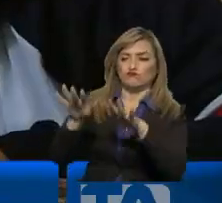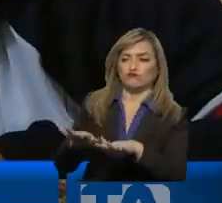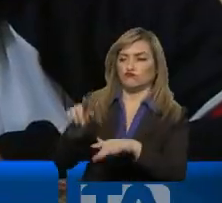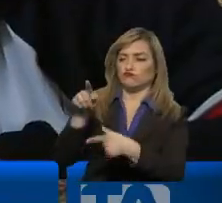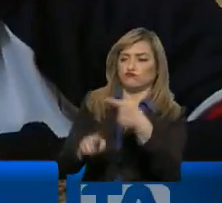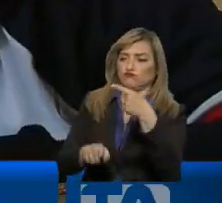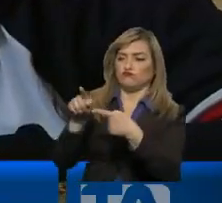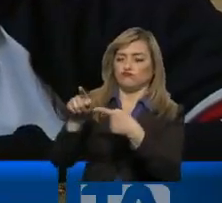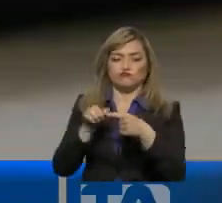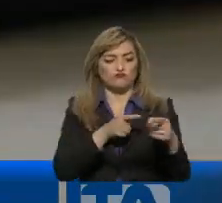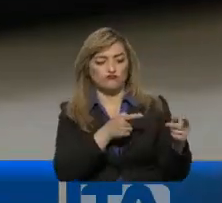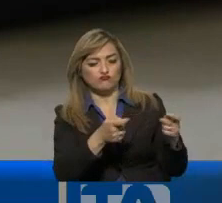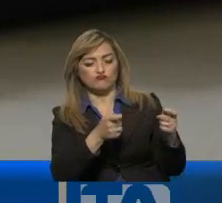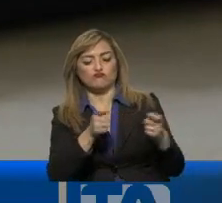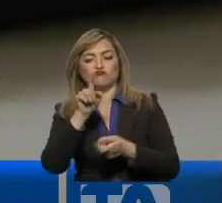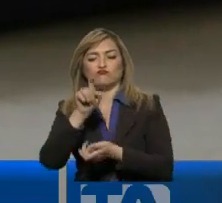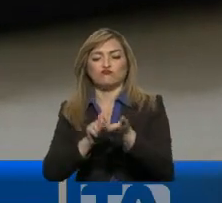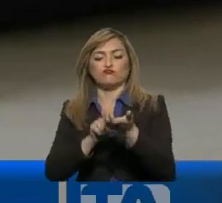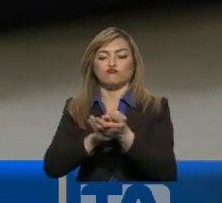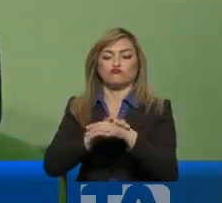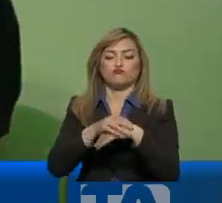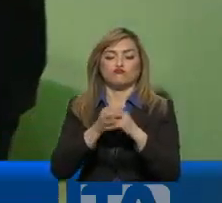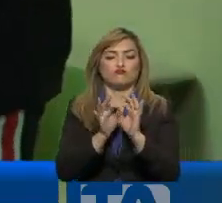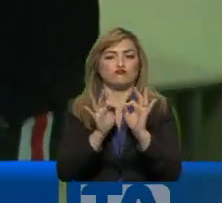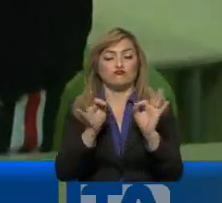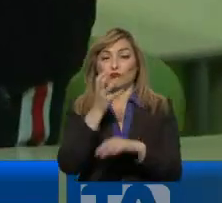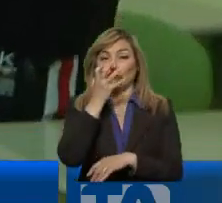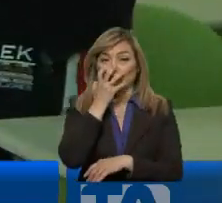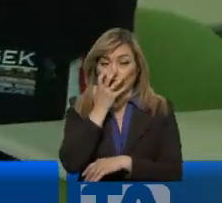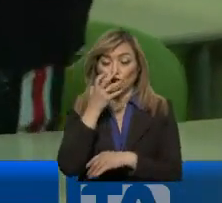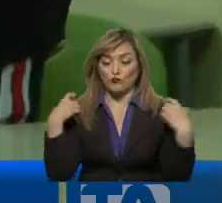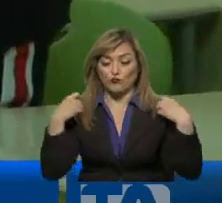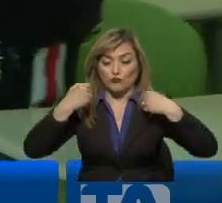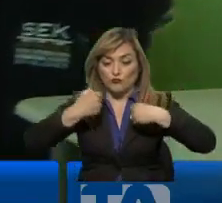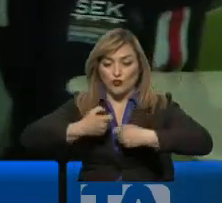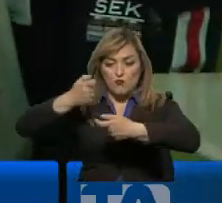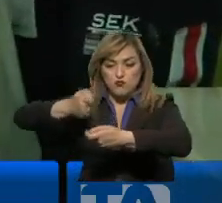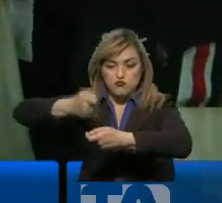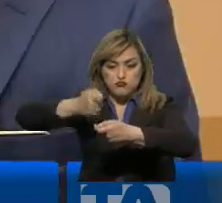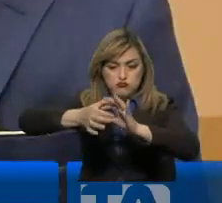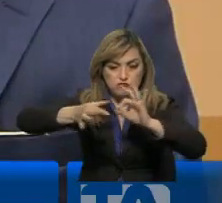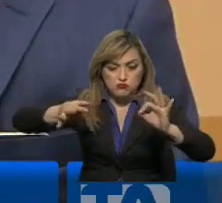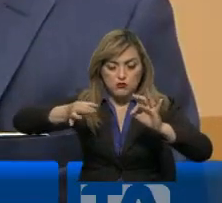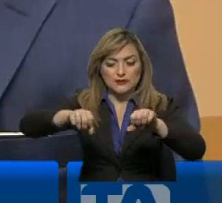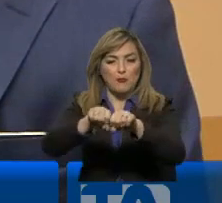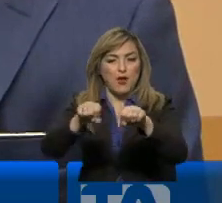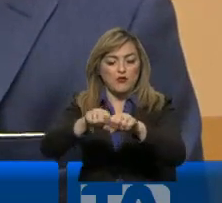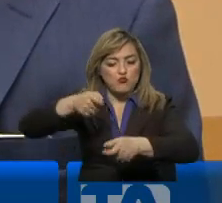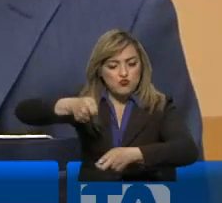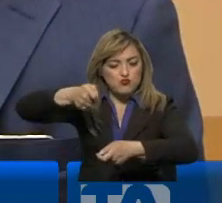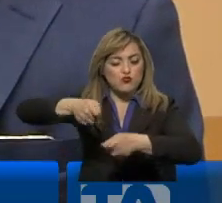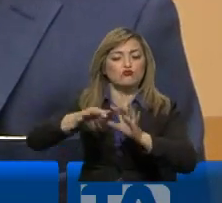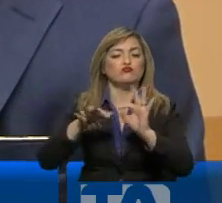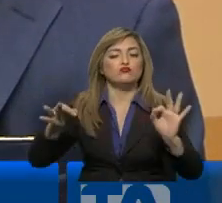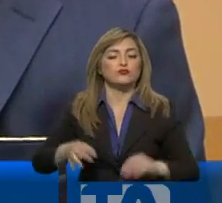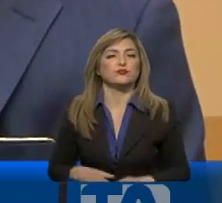su mascarilla, alcohol o gel de manos, y cuando entran en el aula, su mochila y calzado son desinfectados. Hemos tenido que implementar el